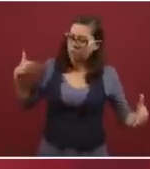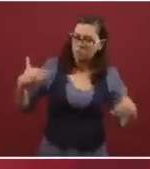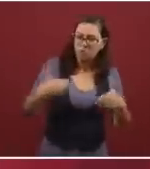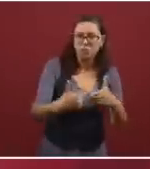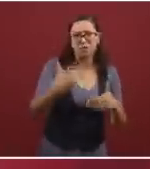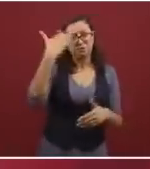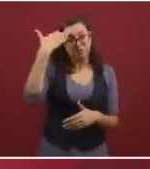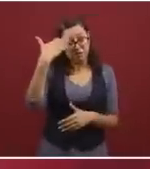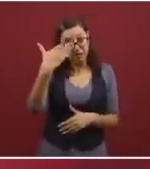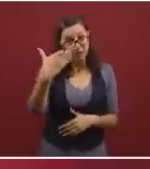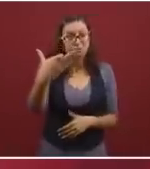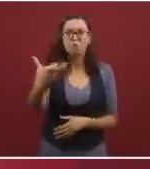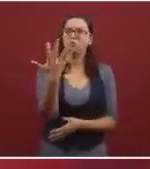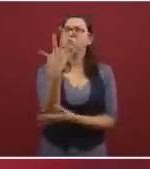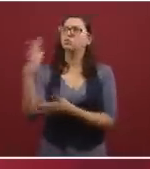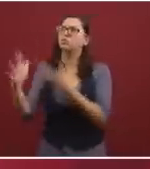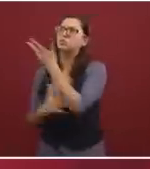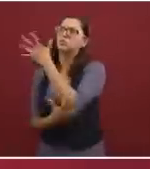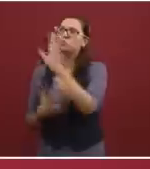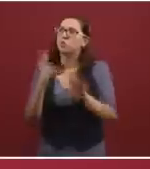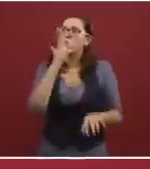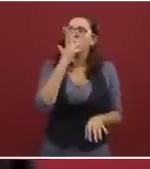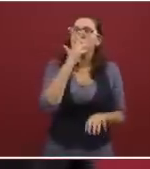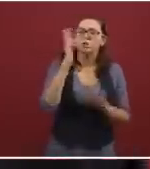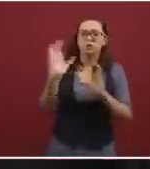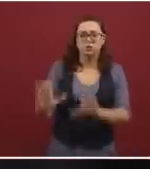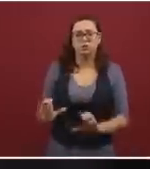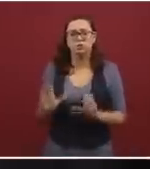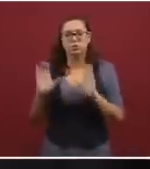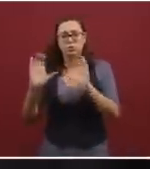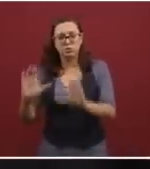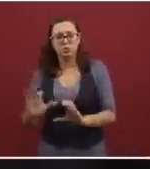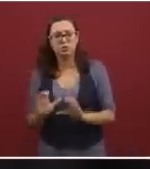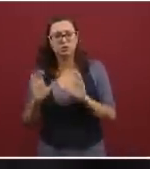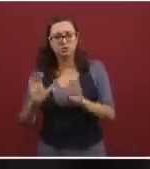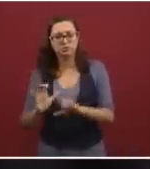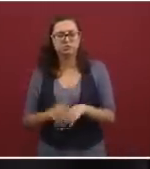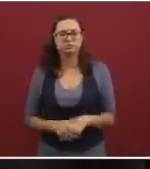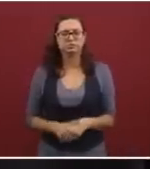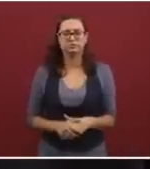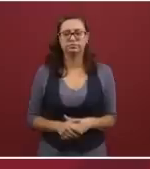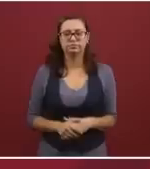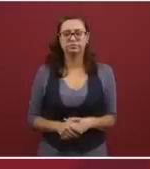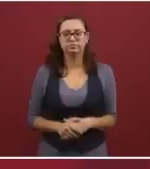no se le debe